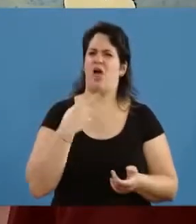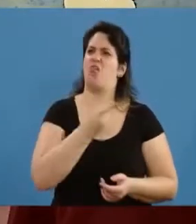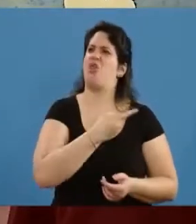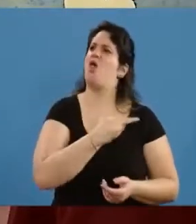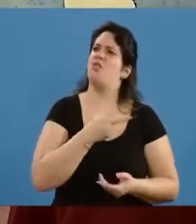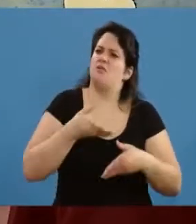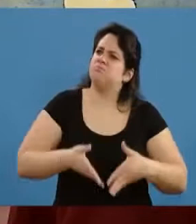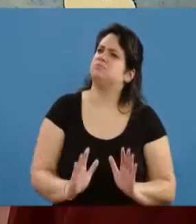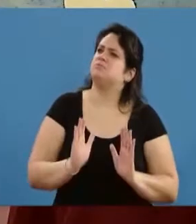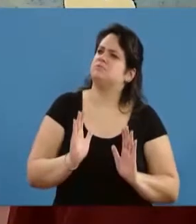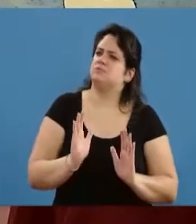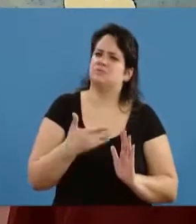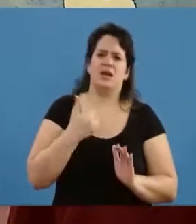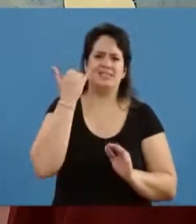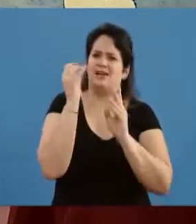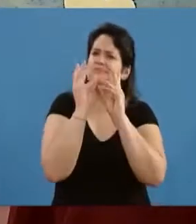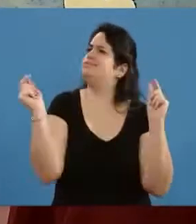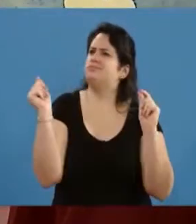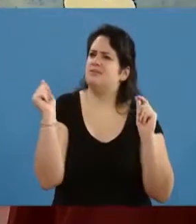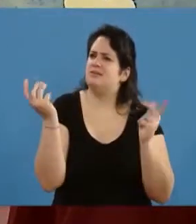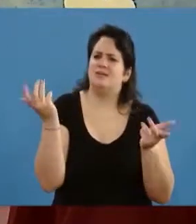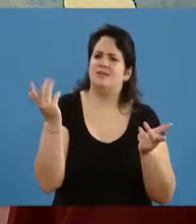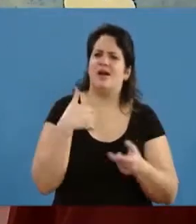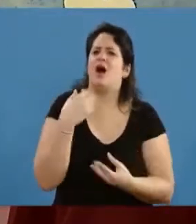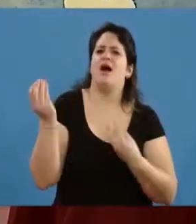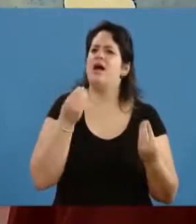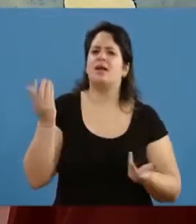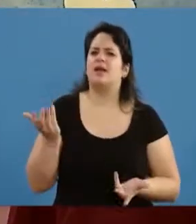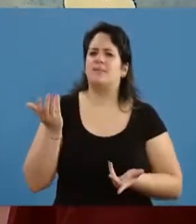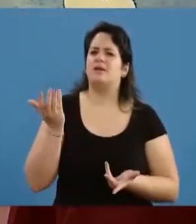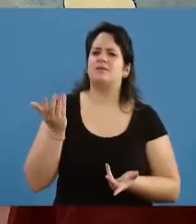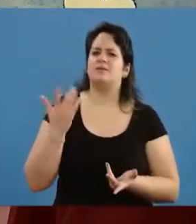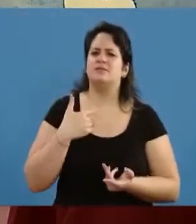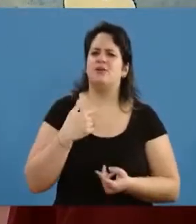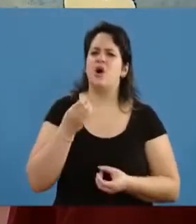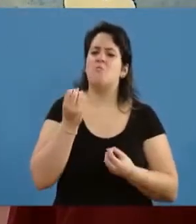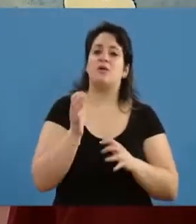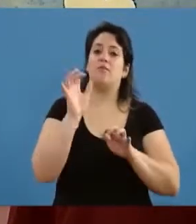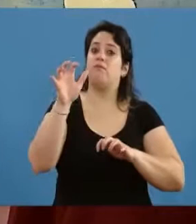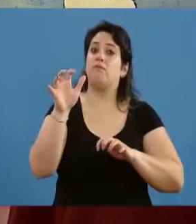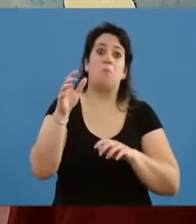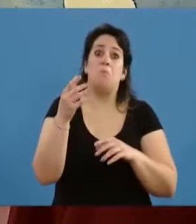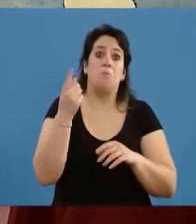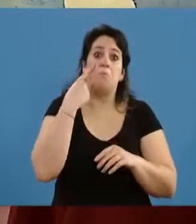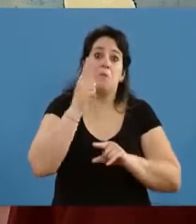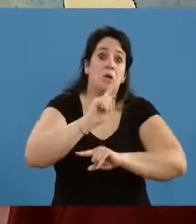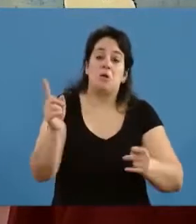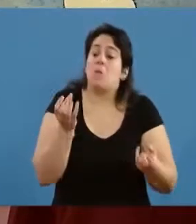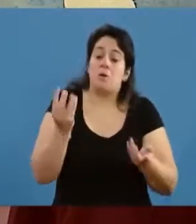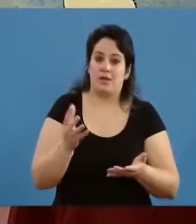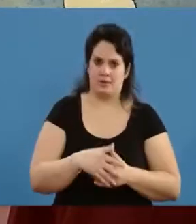nacieron? ¿Ya desaparecieron? ¿Qué pasó? ¿Por qué se extinguieron? A